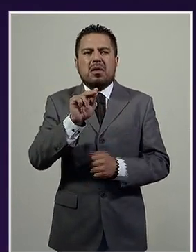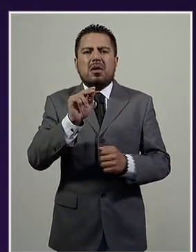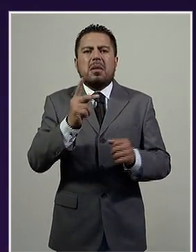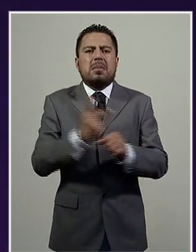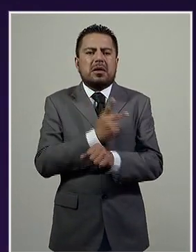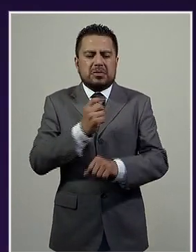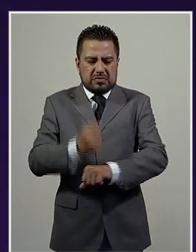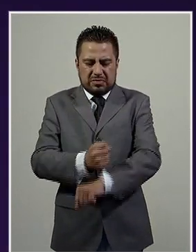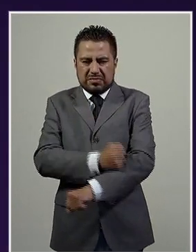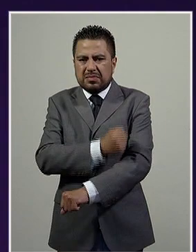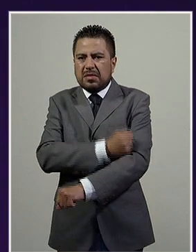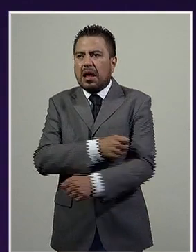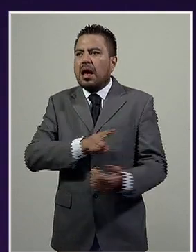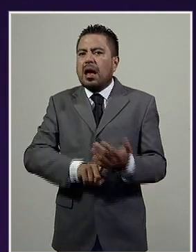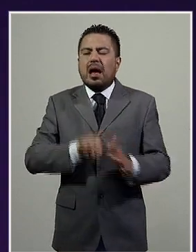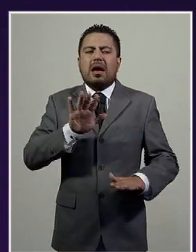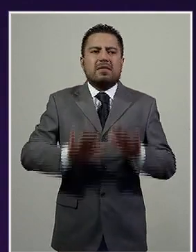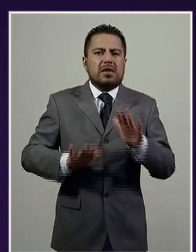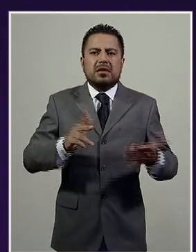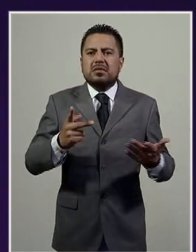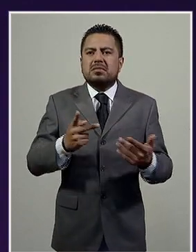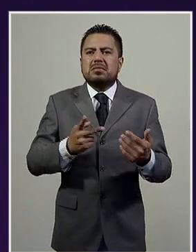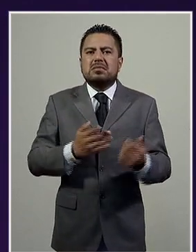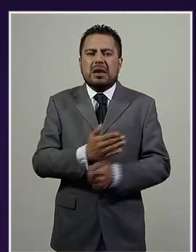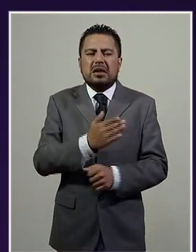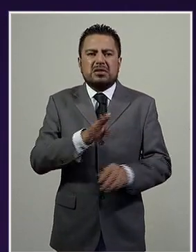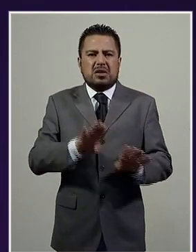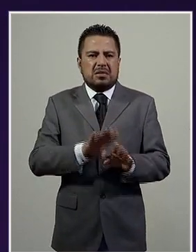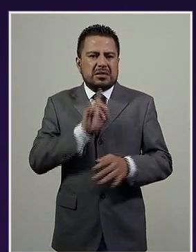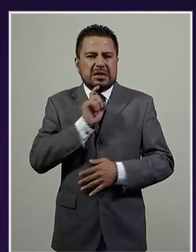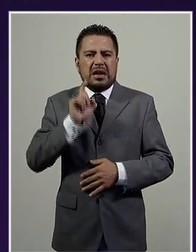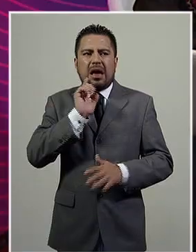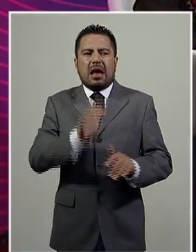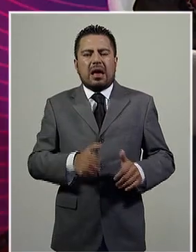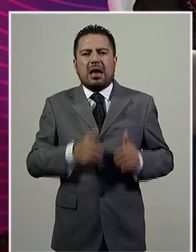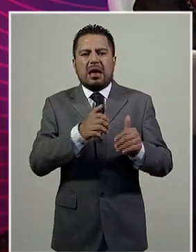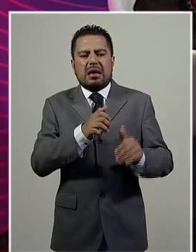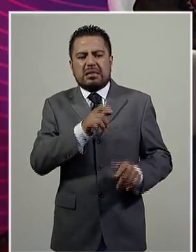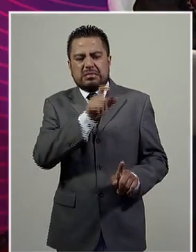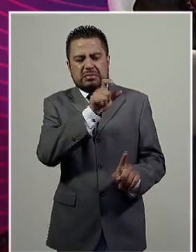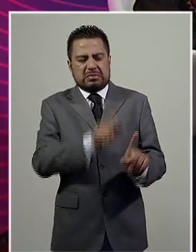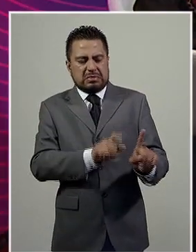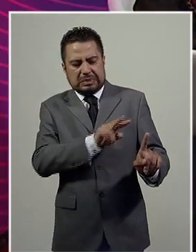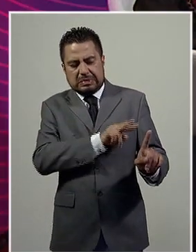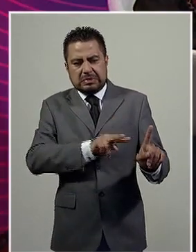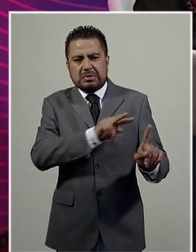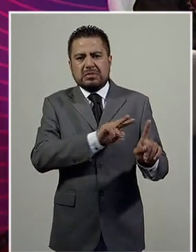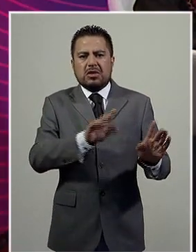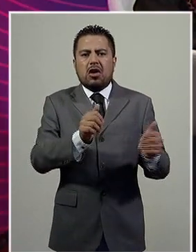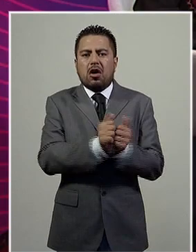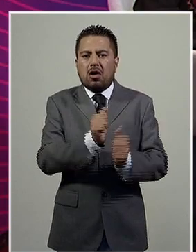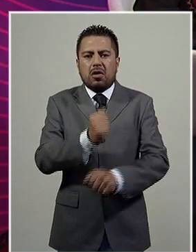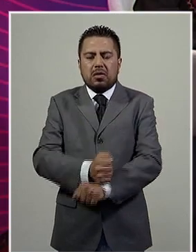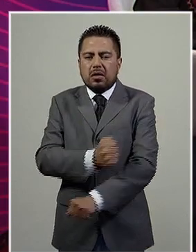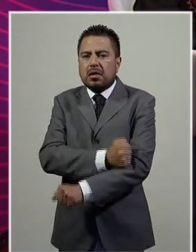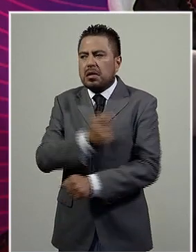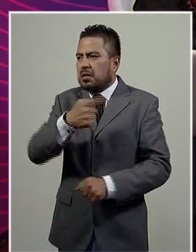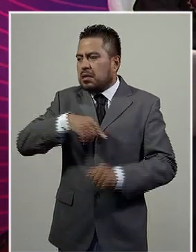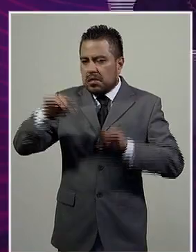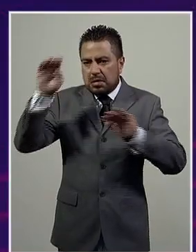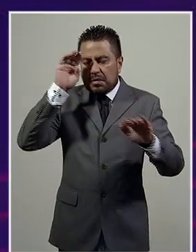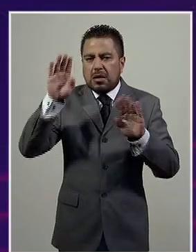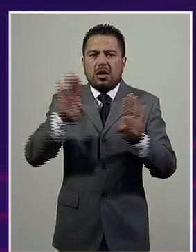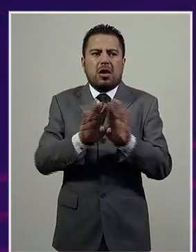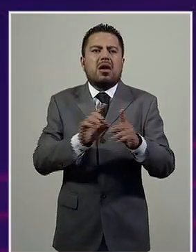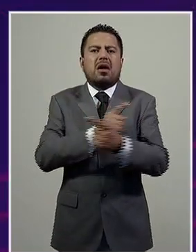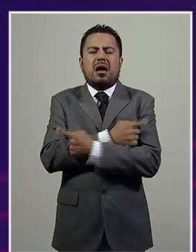brazo, ¿me entiendes? O sea, ya llega a pasar un hostigamiento sexual en la calle incluso, solamente porque las ven con tatuajes, piensan que se